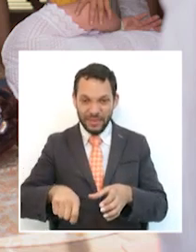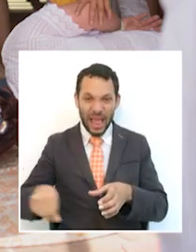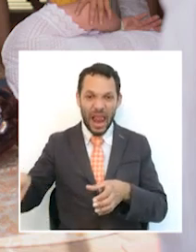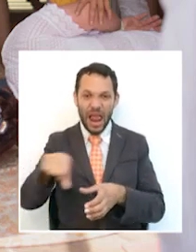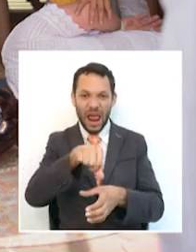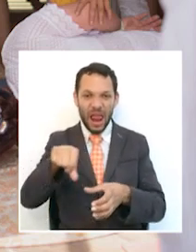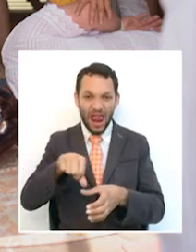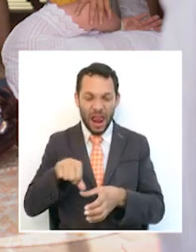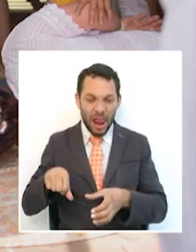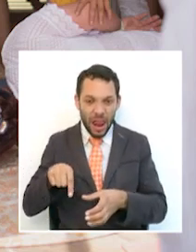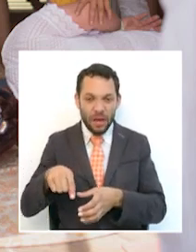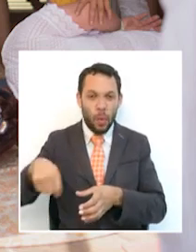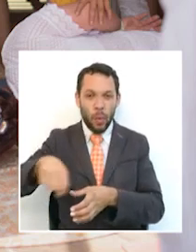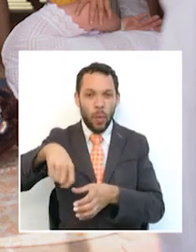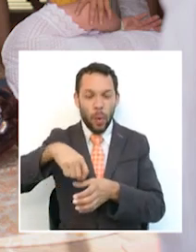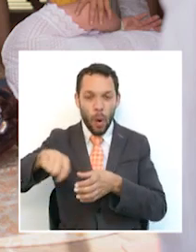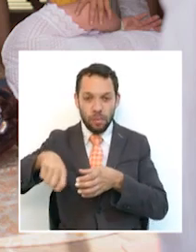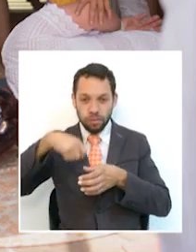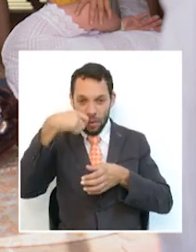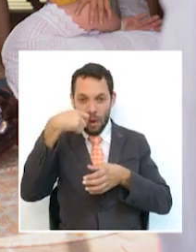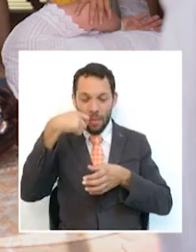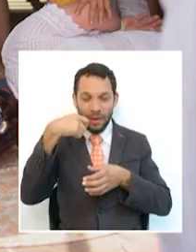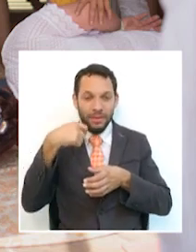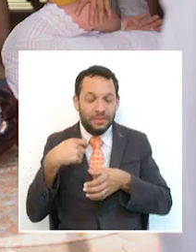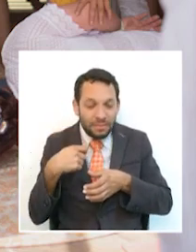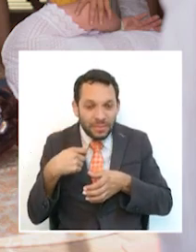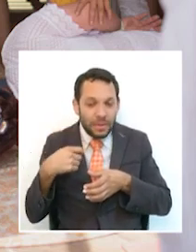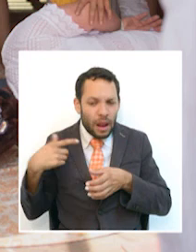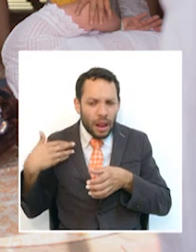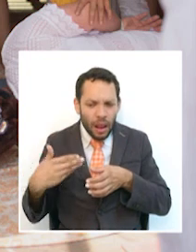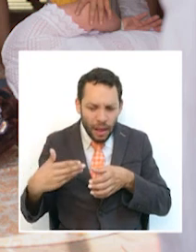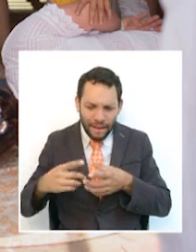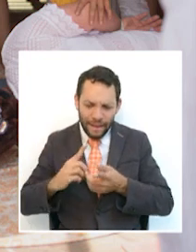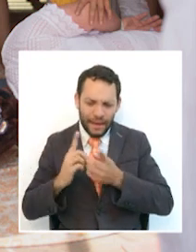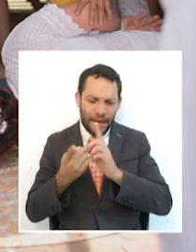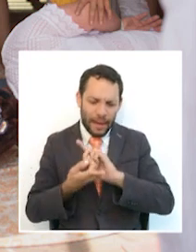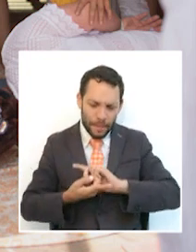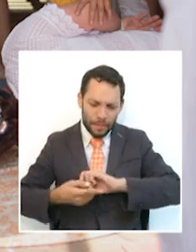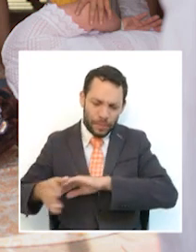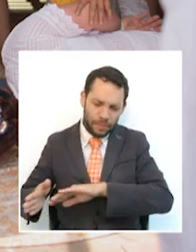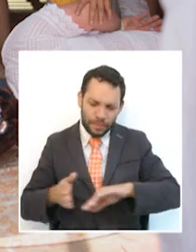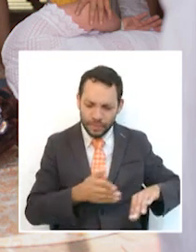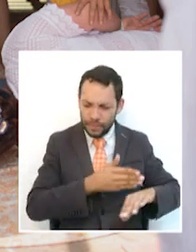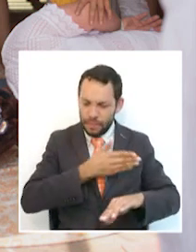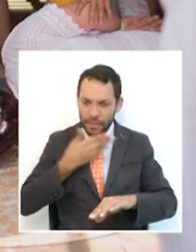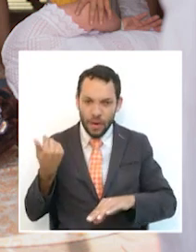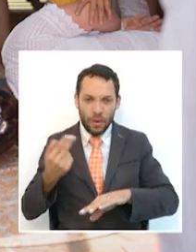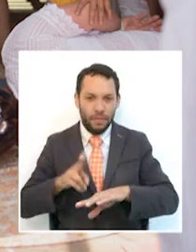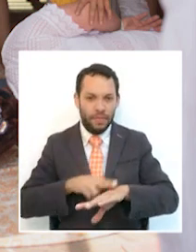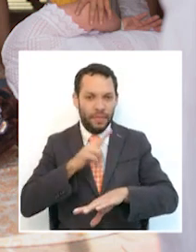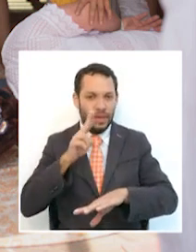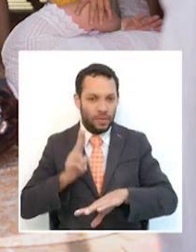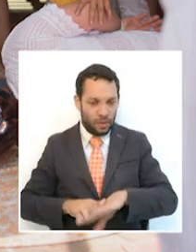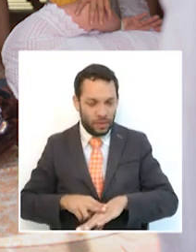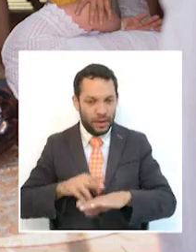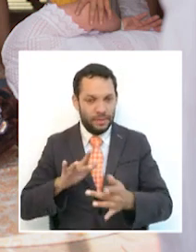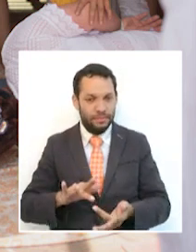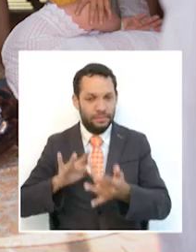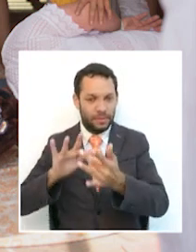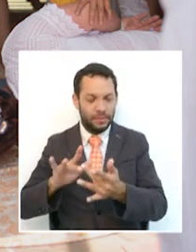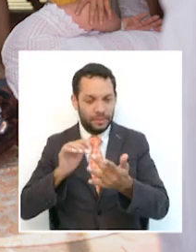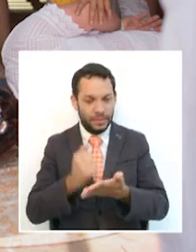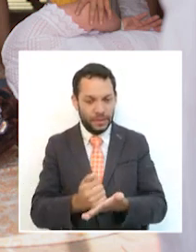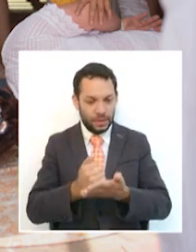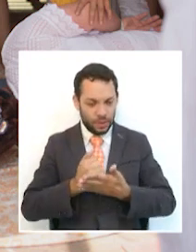ahora yo pensé que había cambiado el tiempo no ha cambiado sigue igual y la misma medicina que me da ganas de 45 años igual la están dando ahora